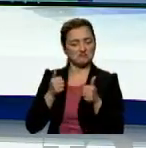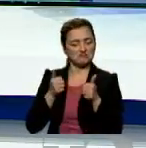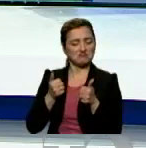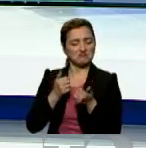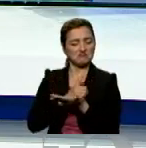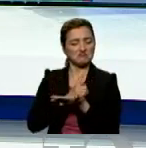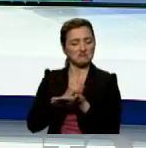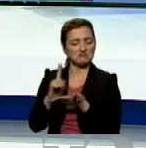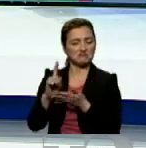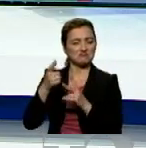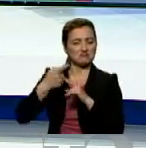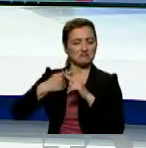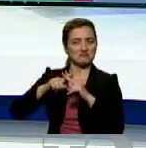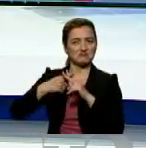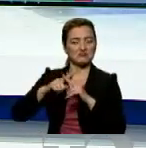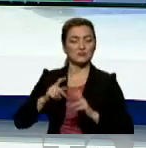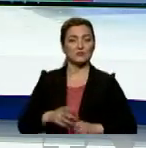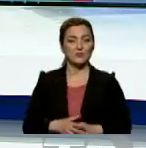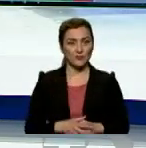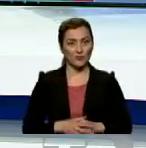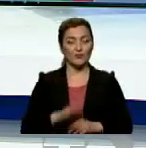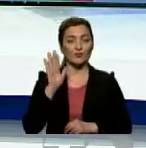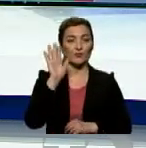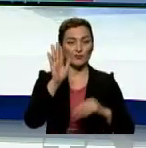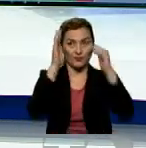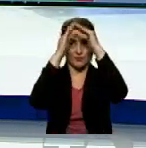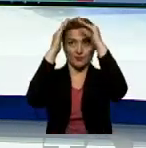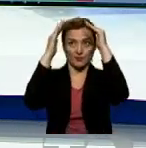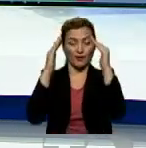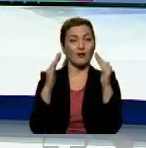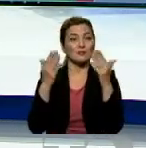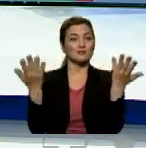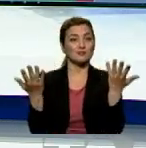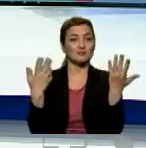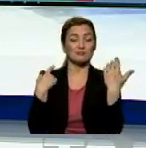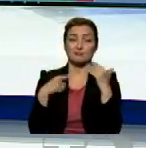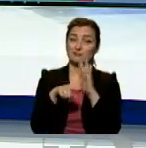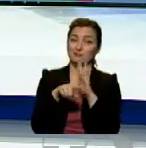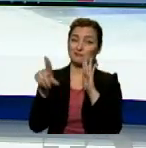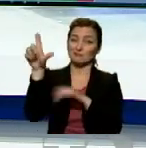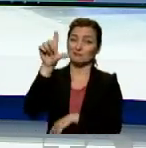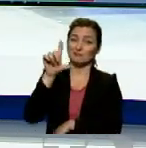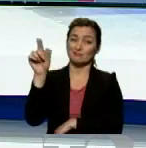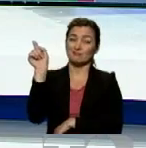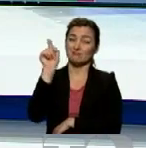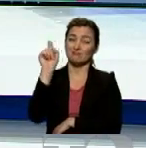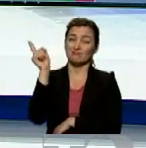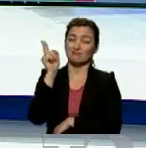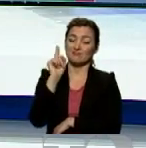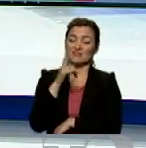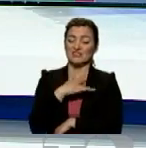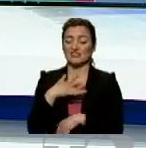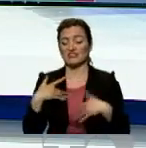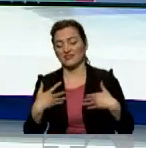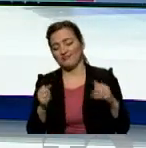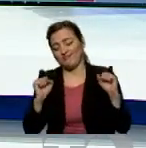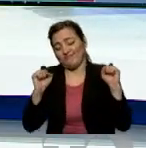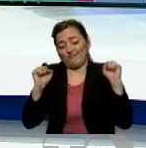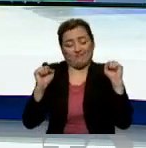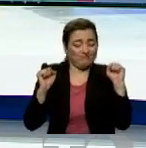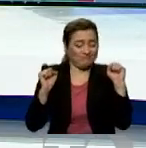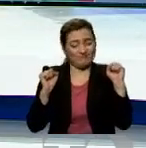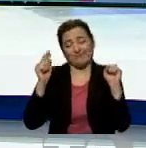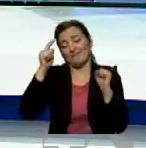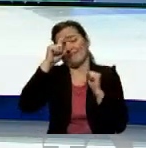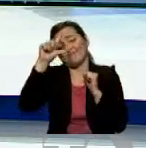de semana, también, por supuesto, en casa. No le ponga mala cara a lunes. A veces nos da un poquito de pereza